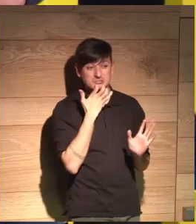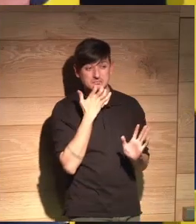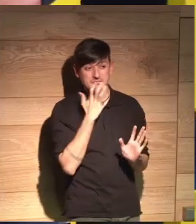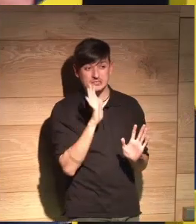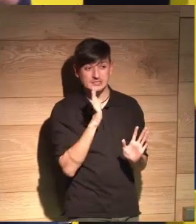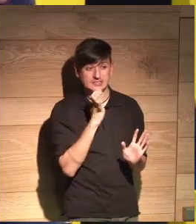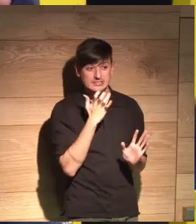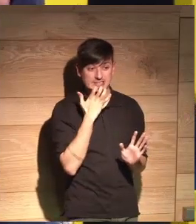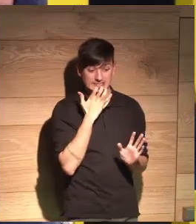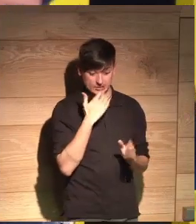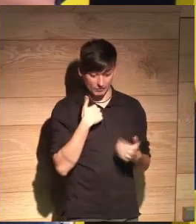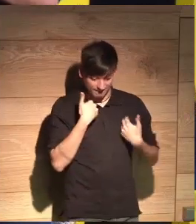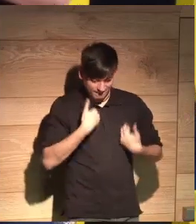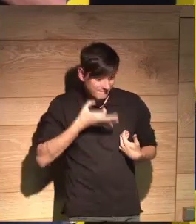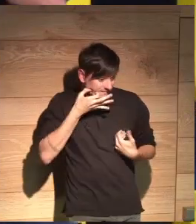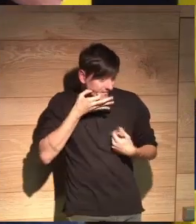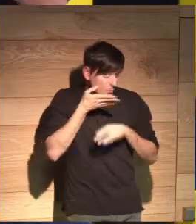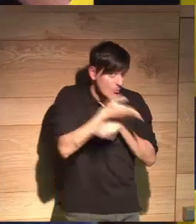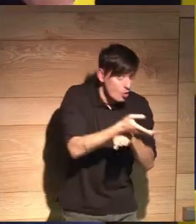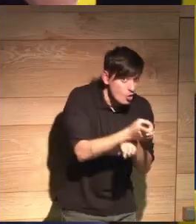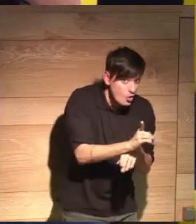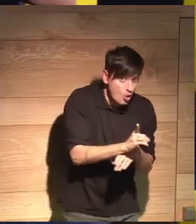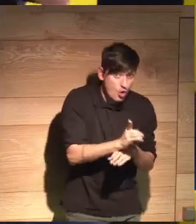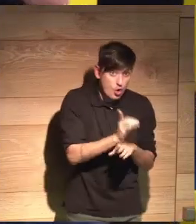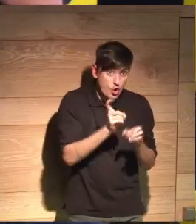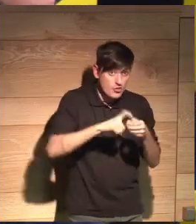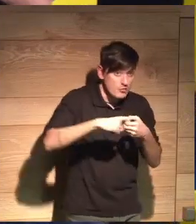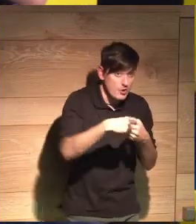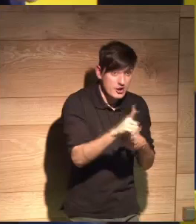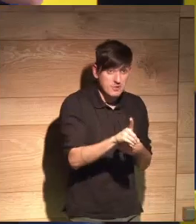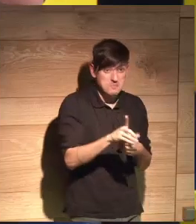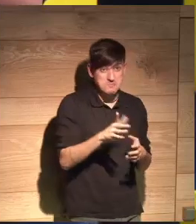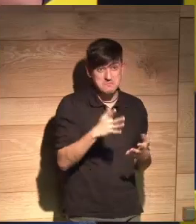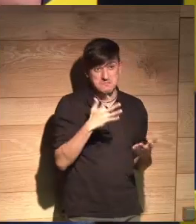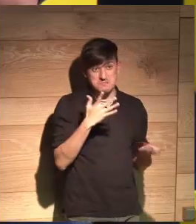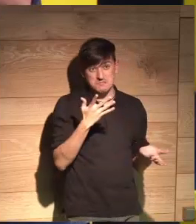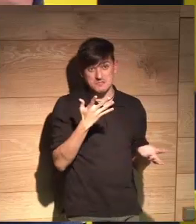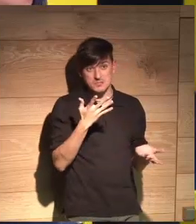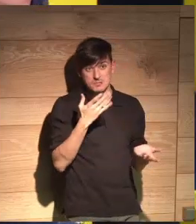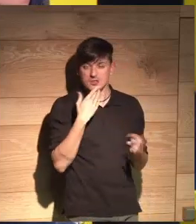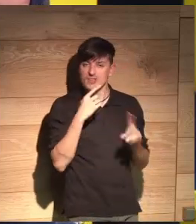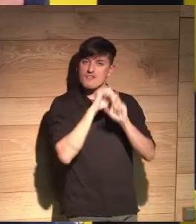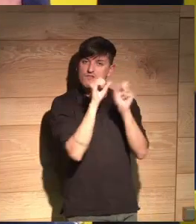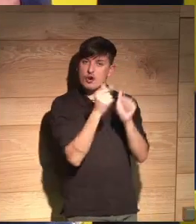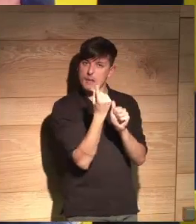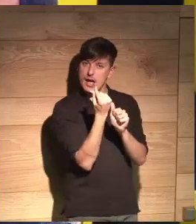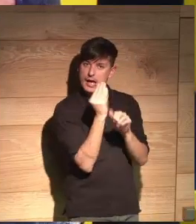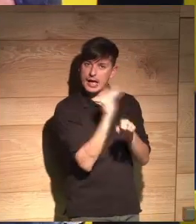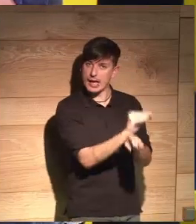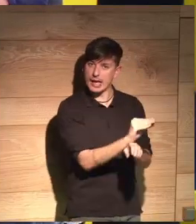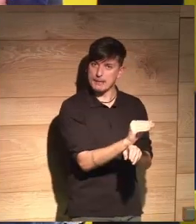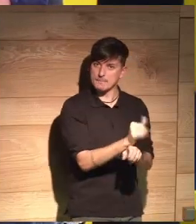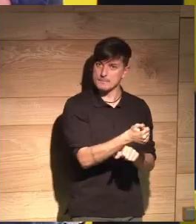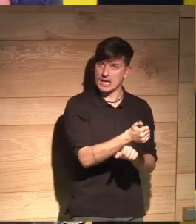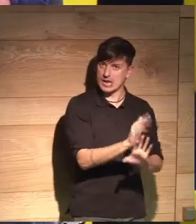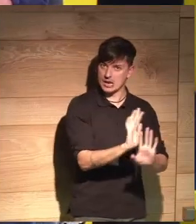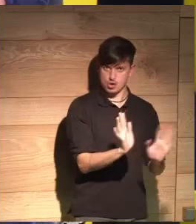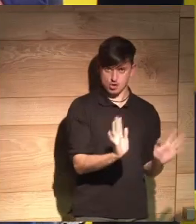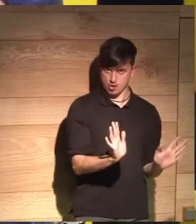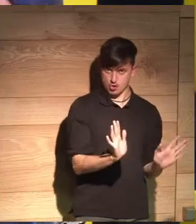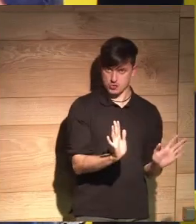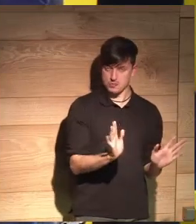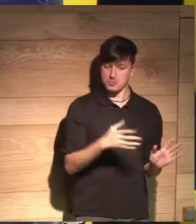sin duda contribuye es un poco desde dar una contribución que no tiene que ser sólo financiera no sólo económica y tienes una contribución